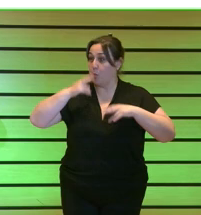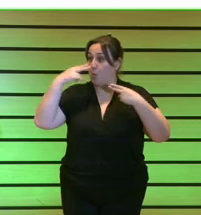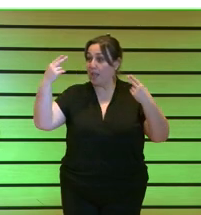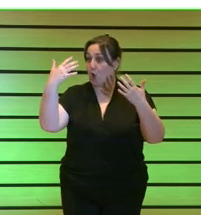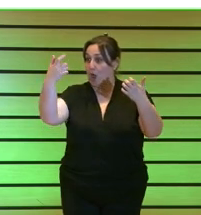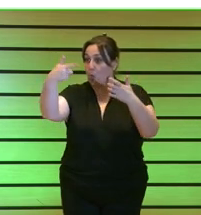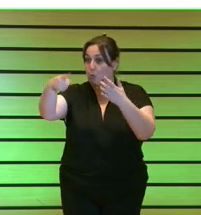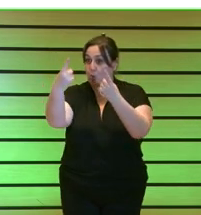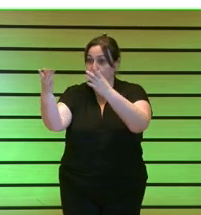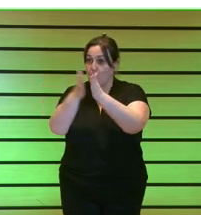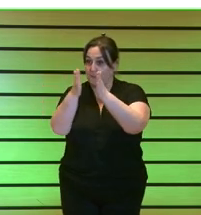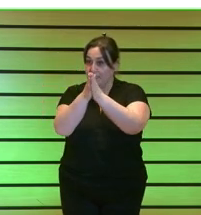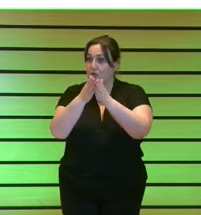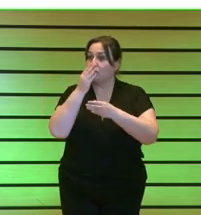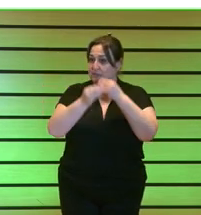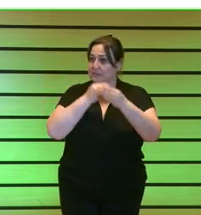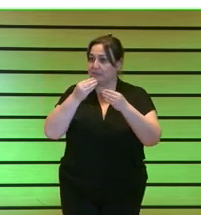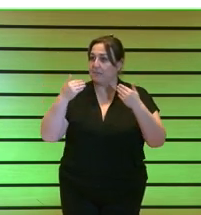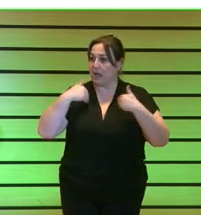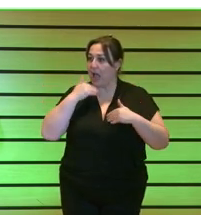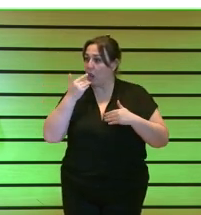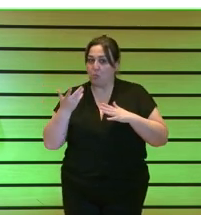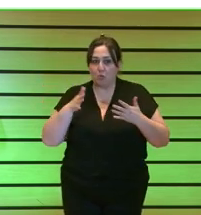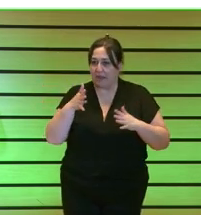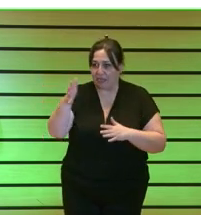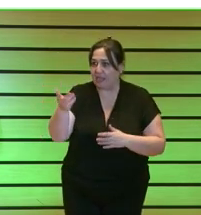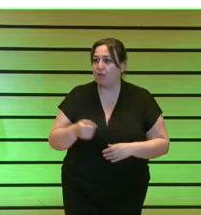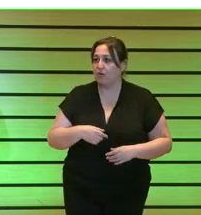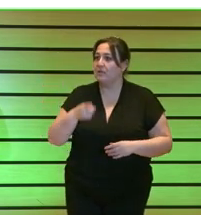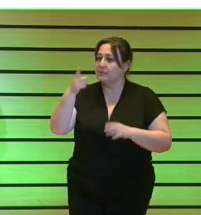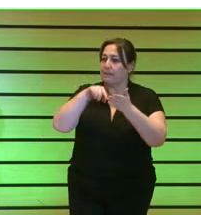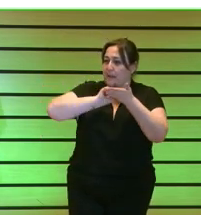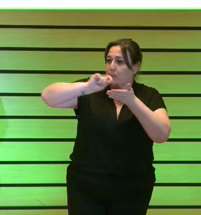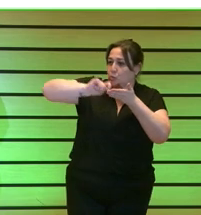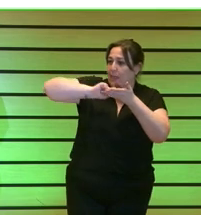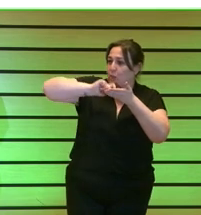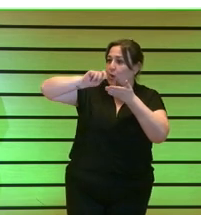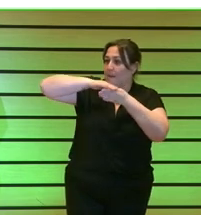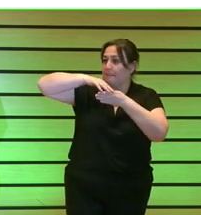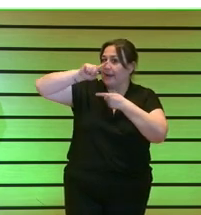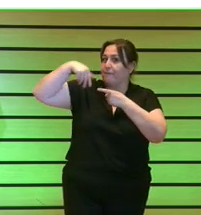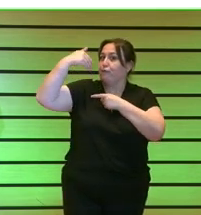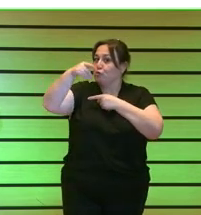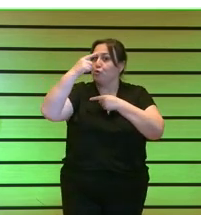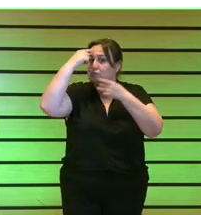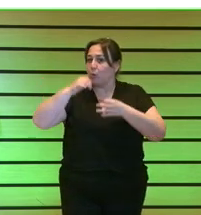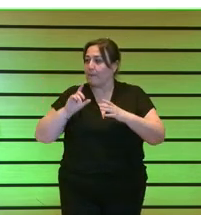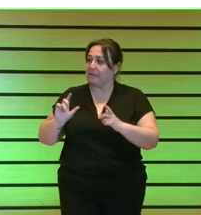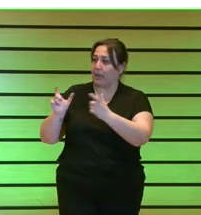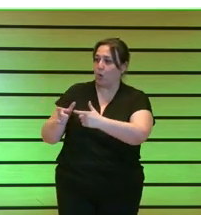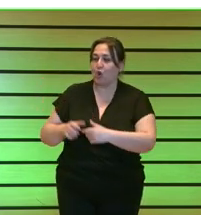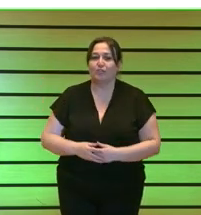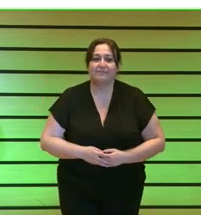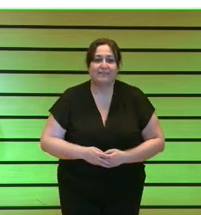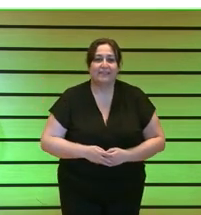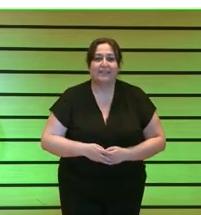algún compañero que estaba implementando algo muy similar y que estaba y cogiendo notas también y que luego Seguramente se reúnan